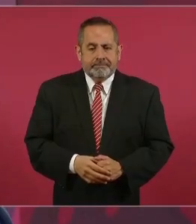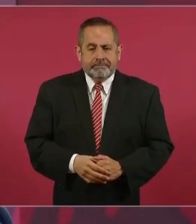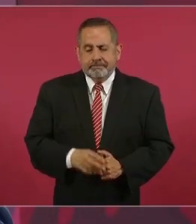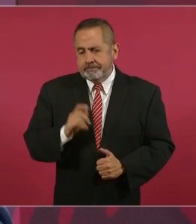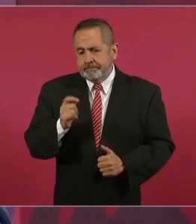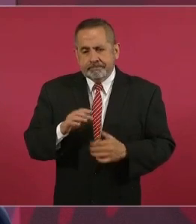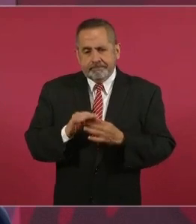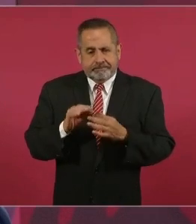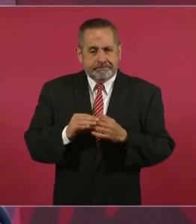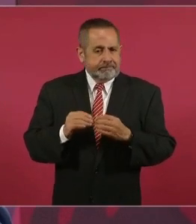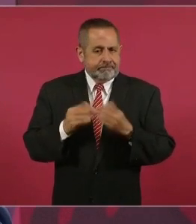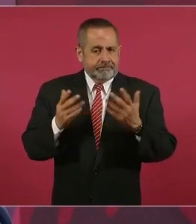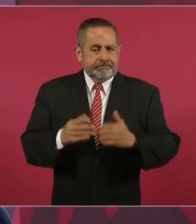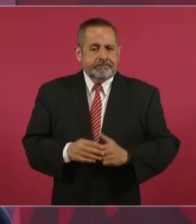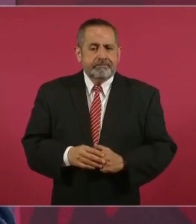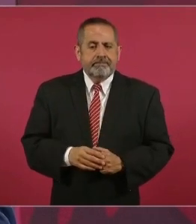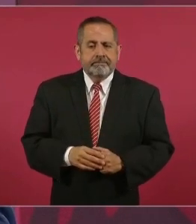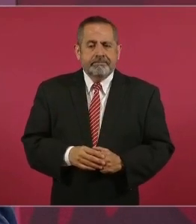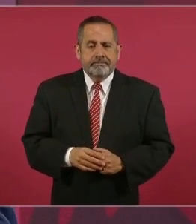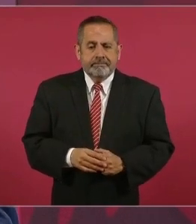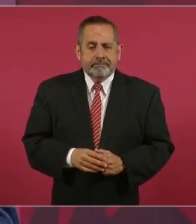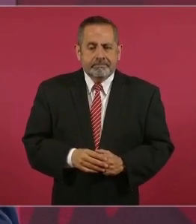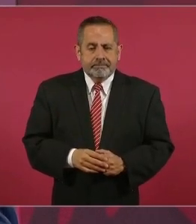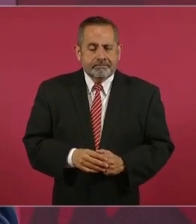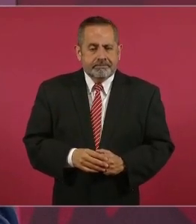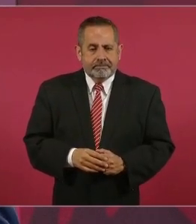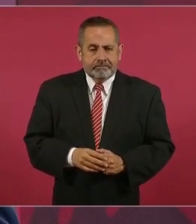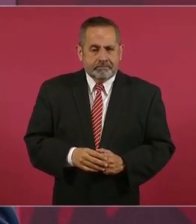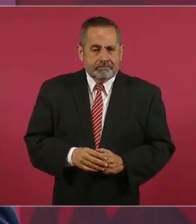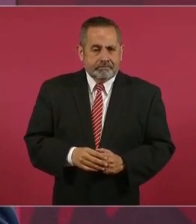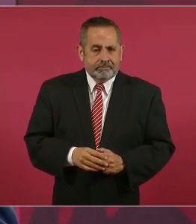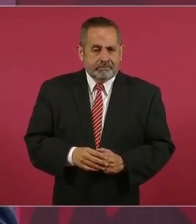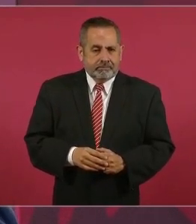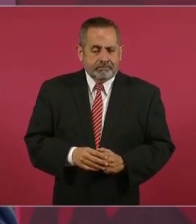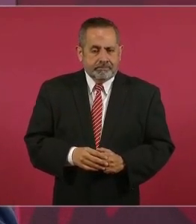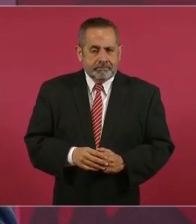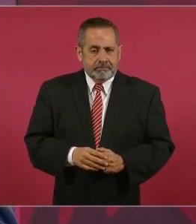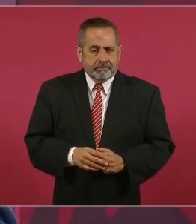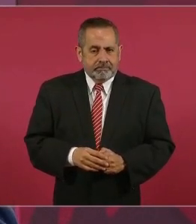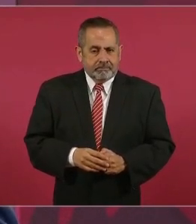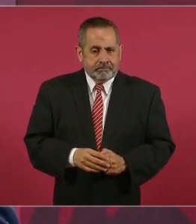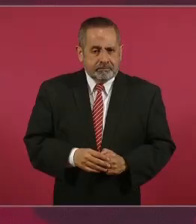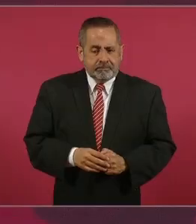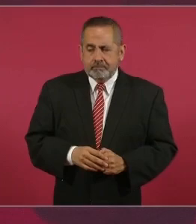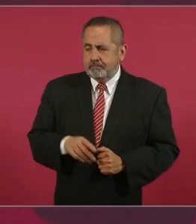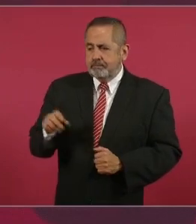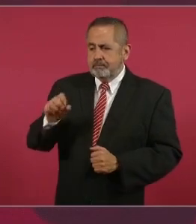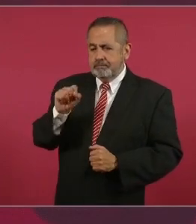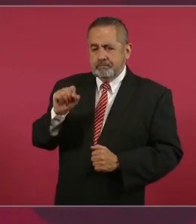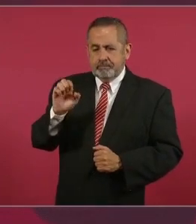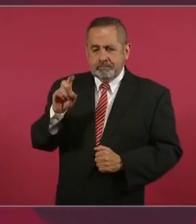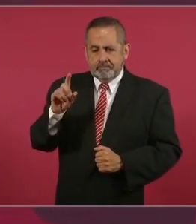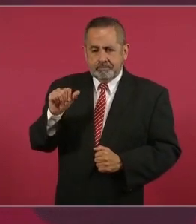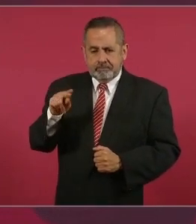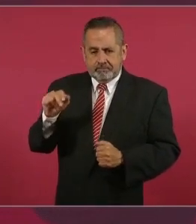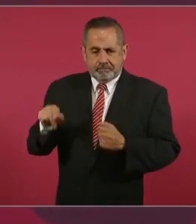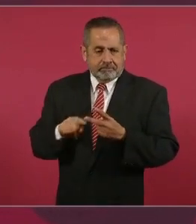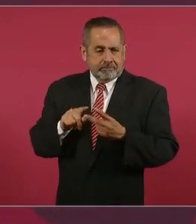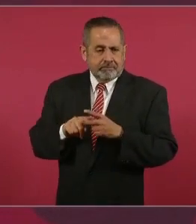nada más de la defensa y de la Guardia Nacional,